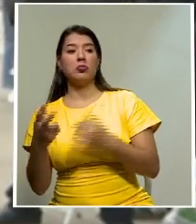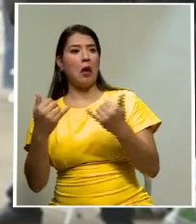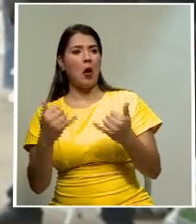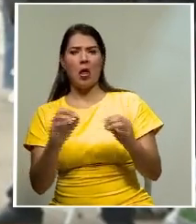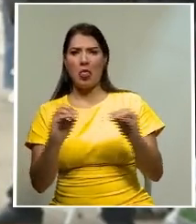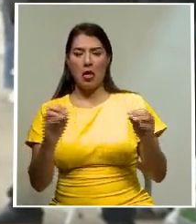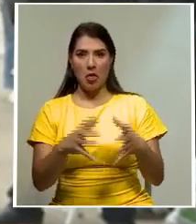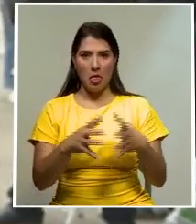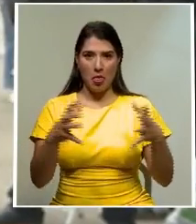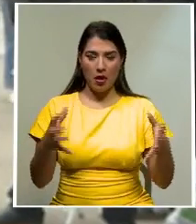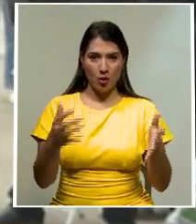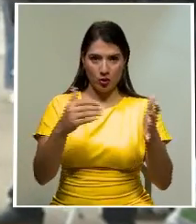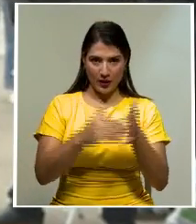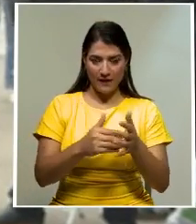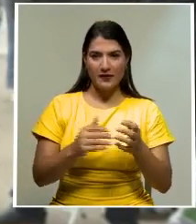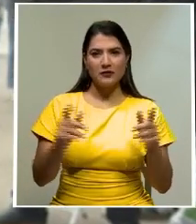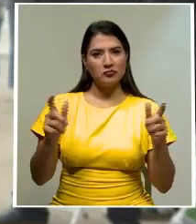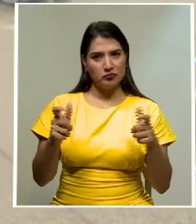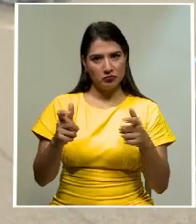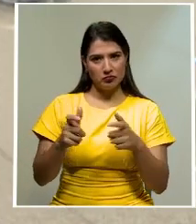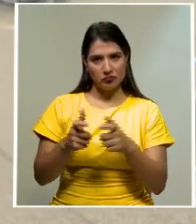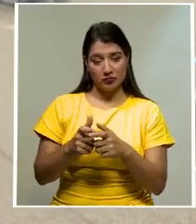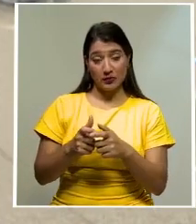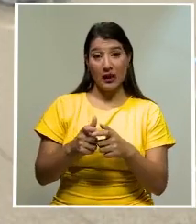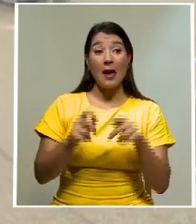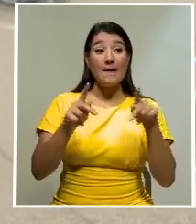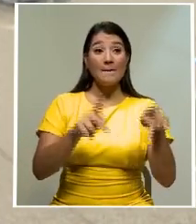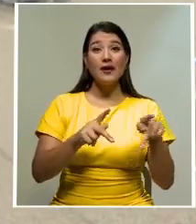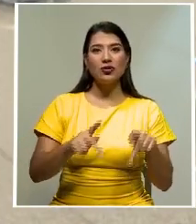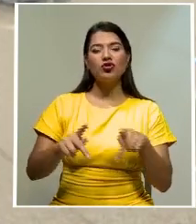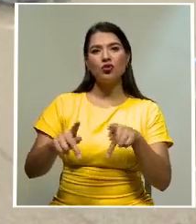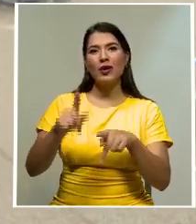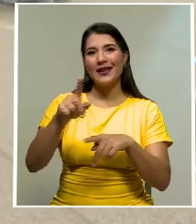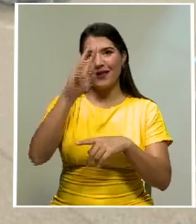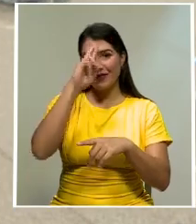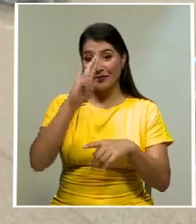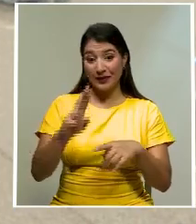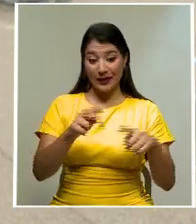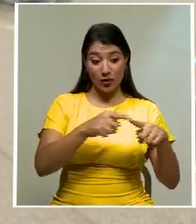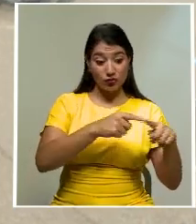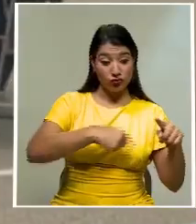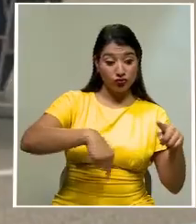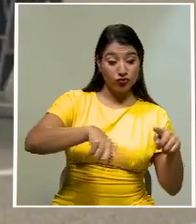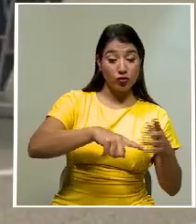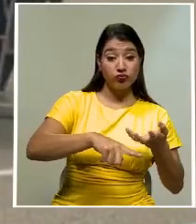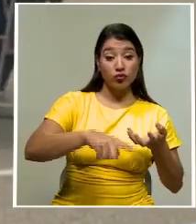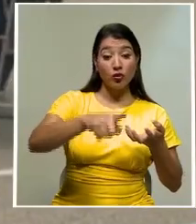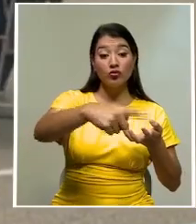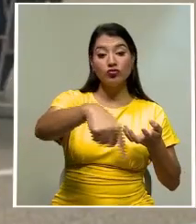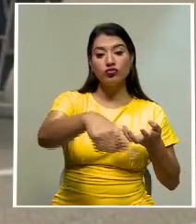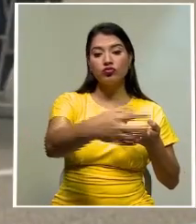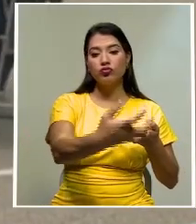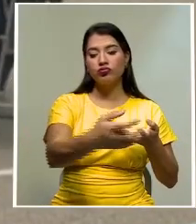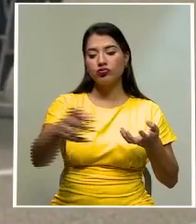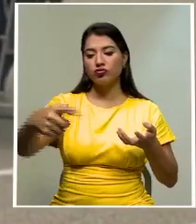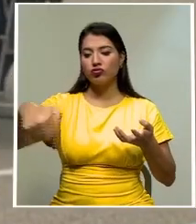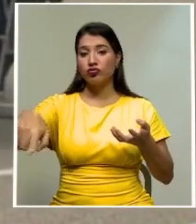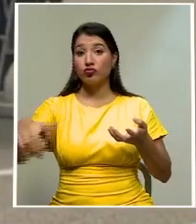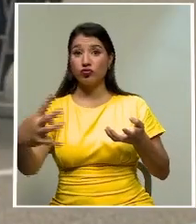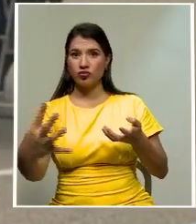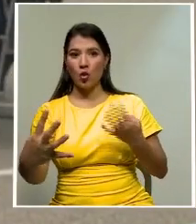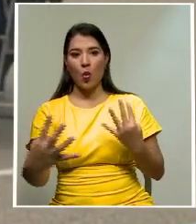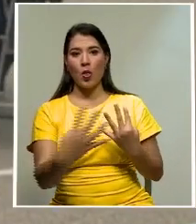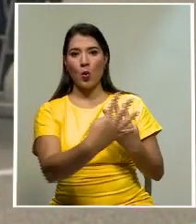causa de las restricciones, los peregrinos debían ocupar unos círculos pintados en el suelo separados entre sí en grupos de 4 personas